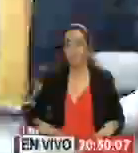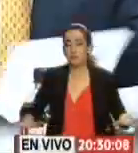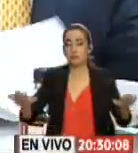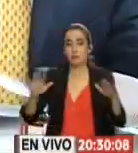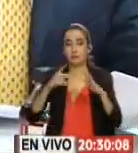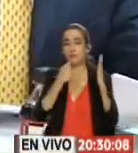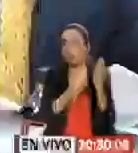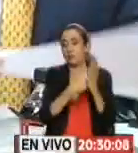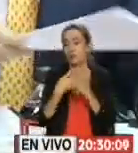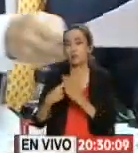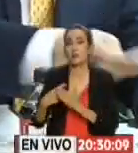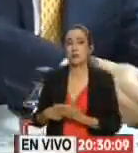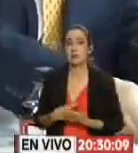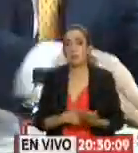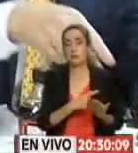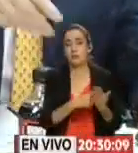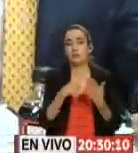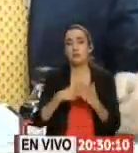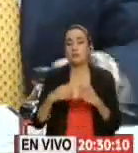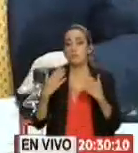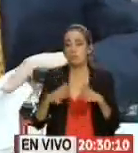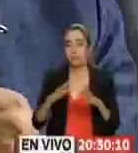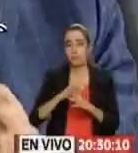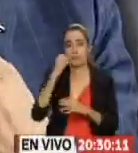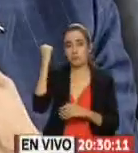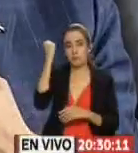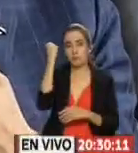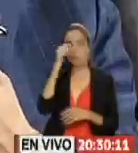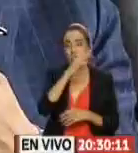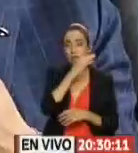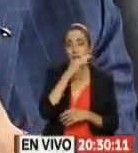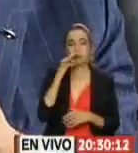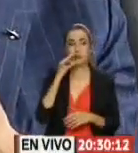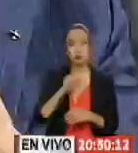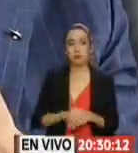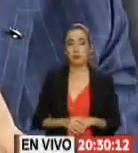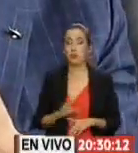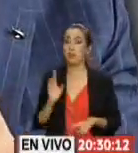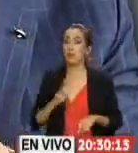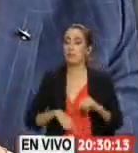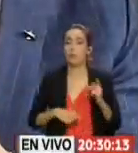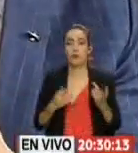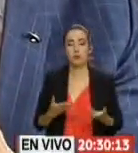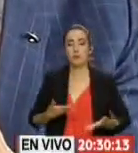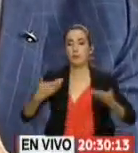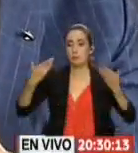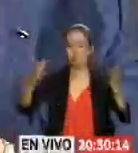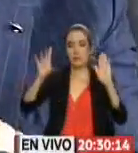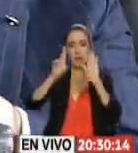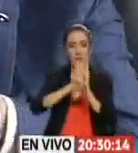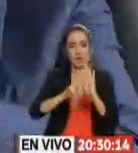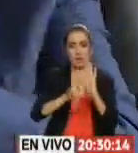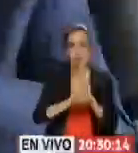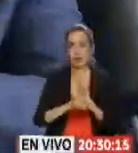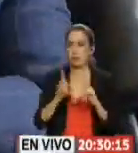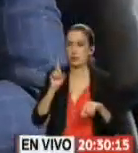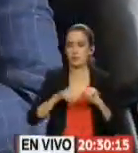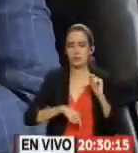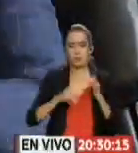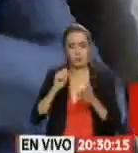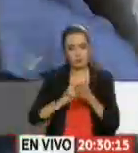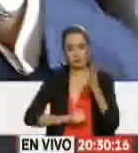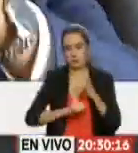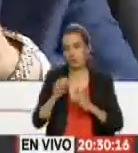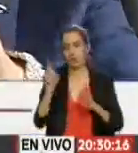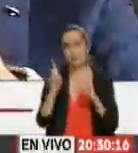se desarrolló puesto que se acogieron al derecho al silencio. Porque no podemos auspiciar una ilegalidad y peor aún una